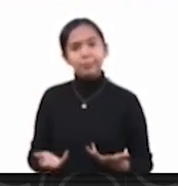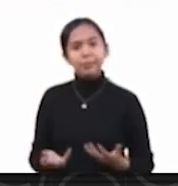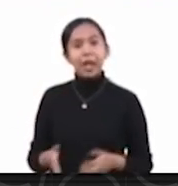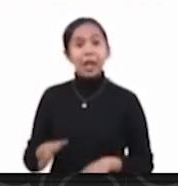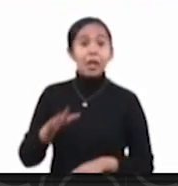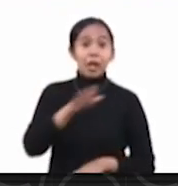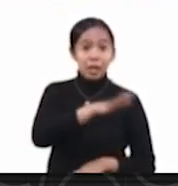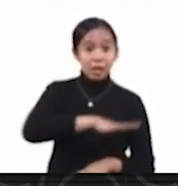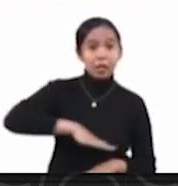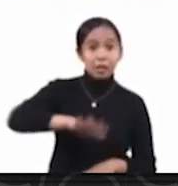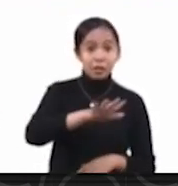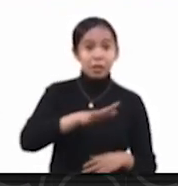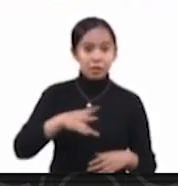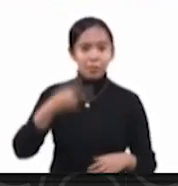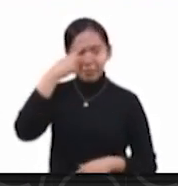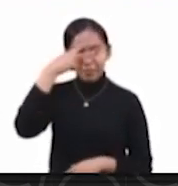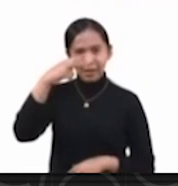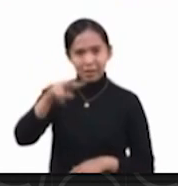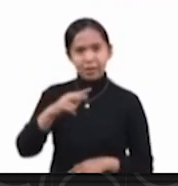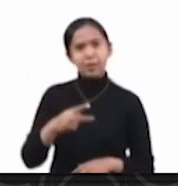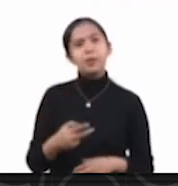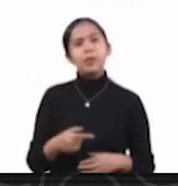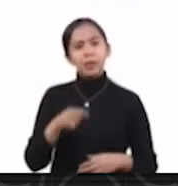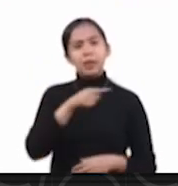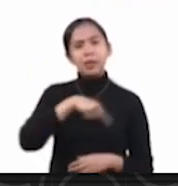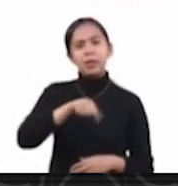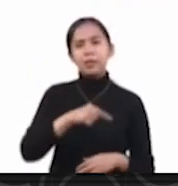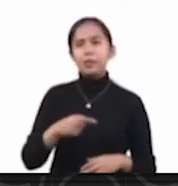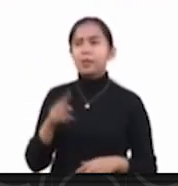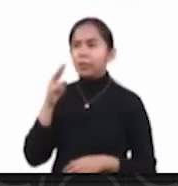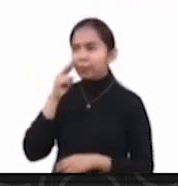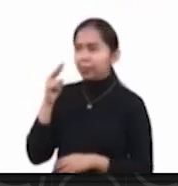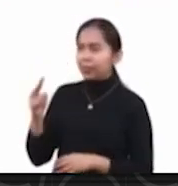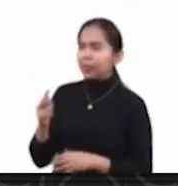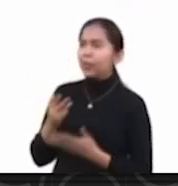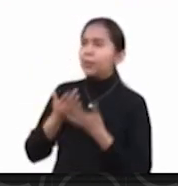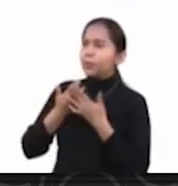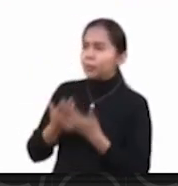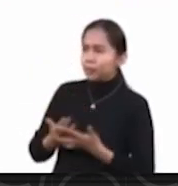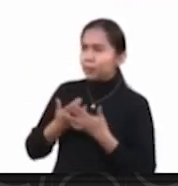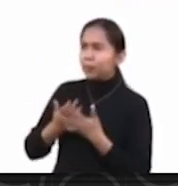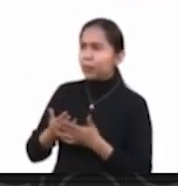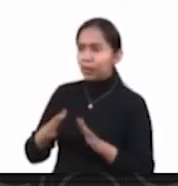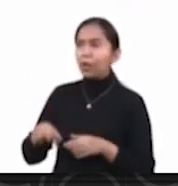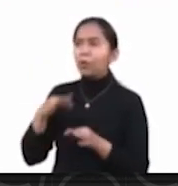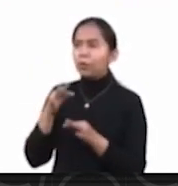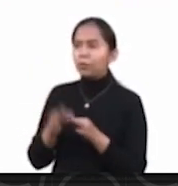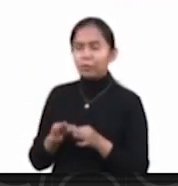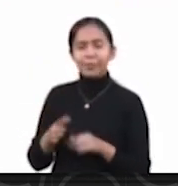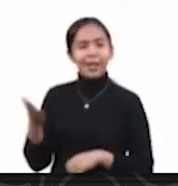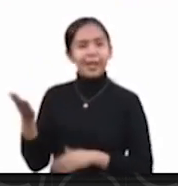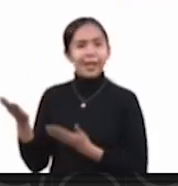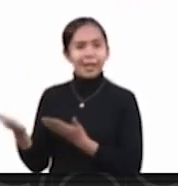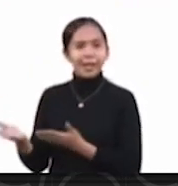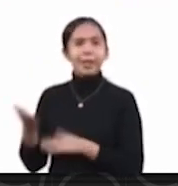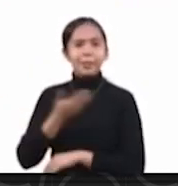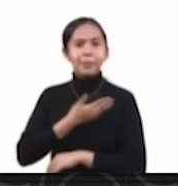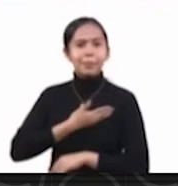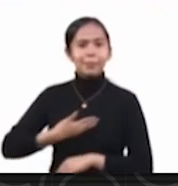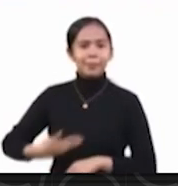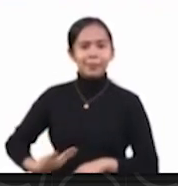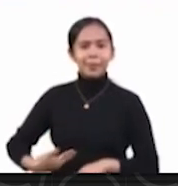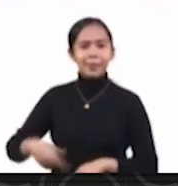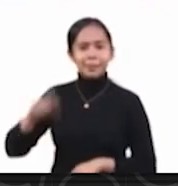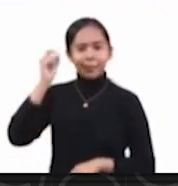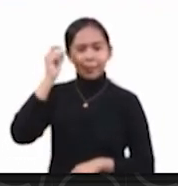El pueblo de México espera mucho de nosotros. El presidente, pues, es quien ha dirigido